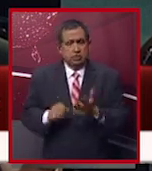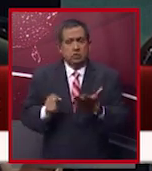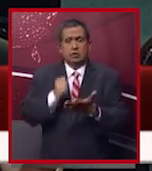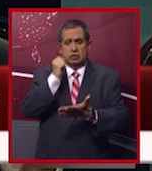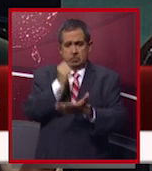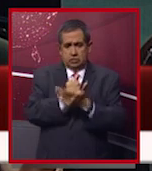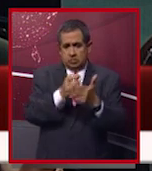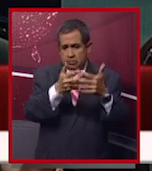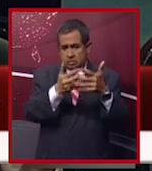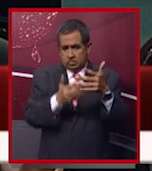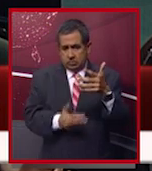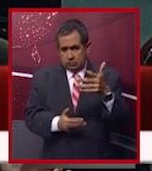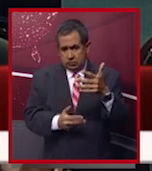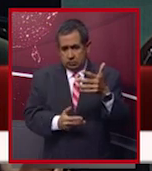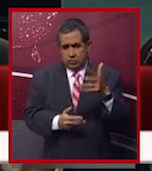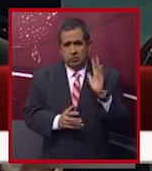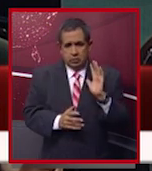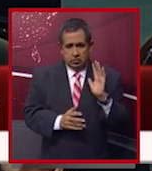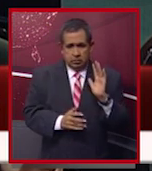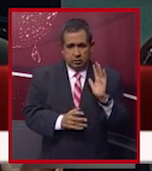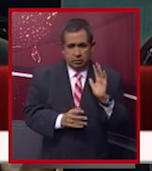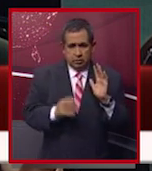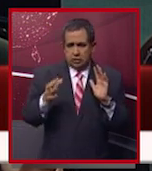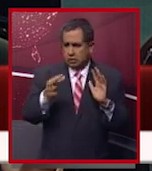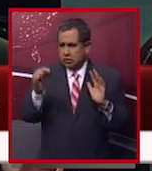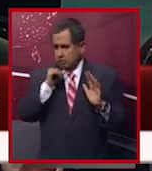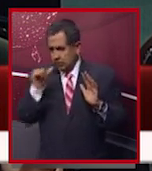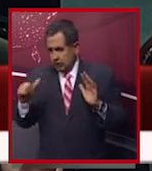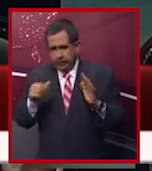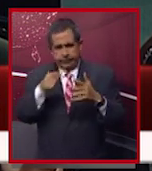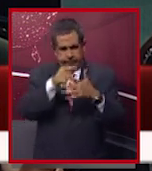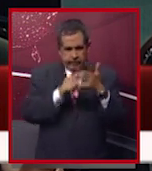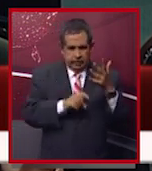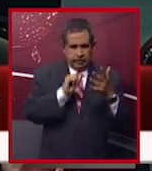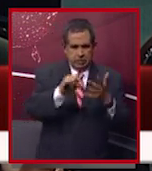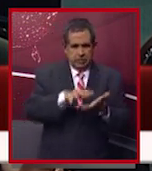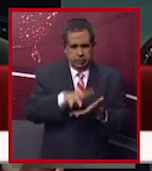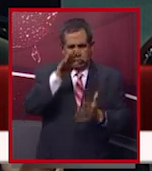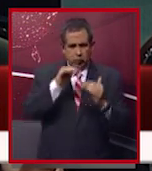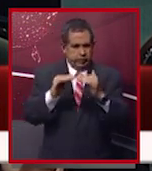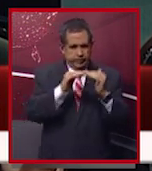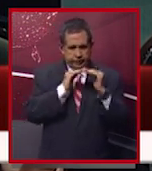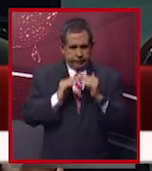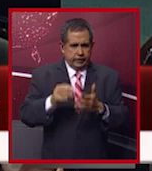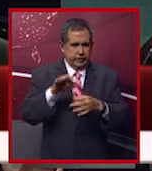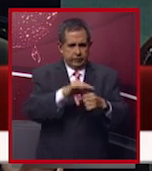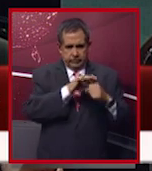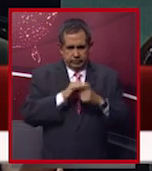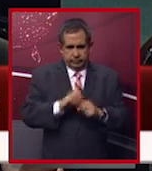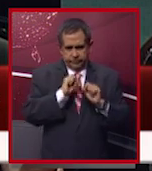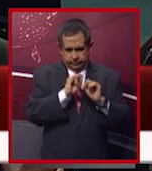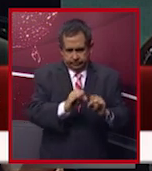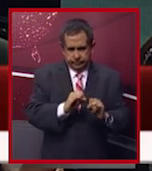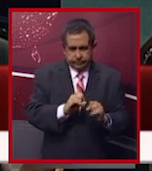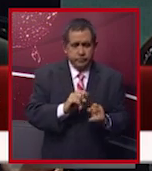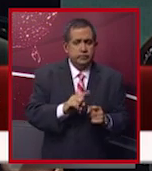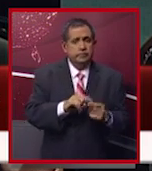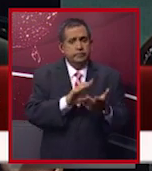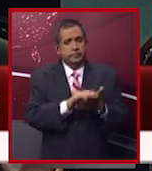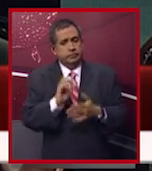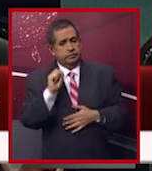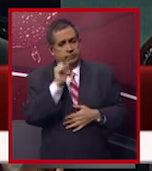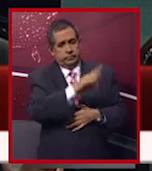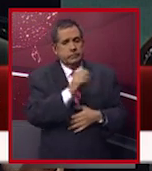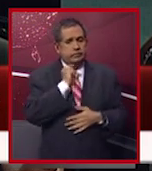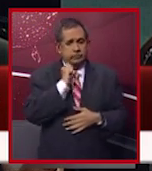aprobado aquellos artículos que no fueron reservados, que sí alcanzaron la mayoría calificada en la votación general, y enviarlos